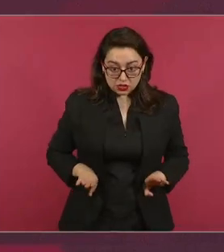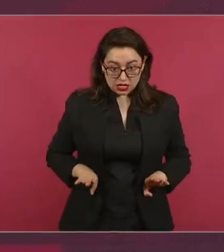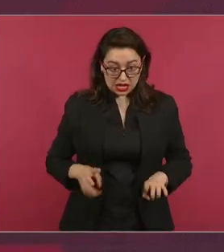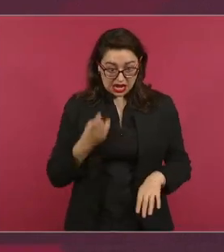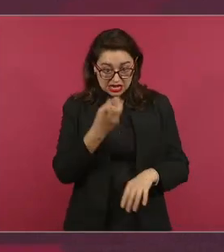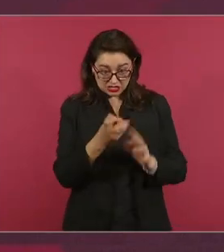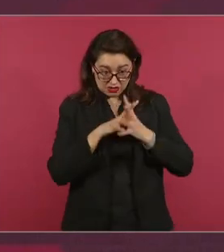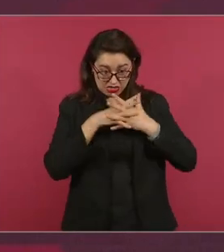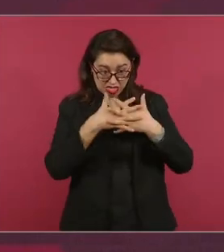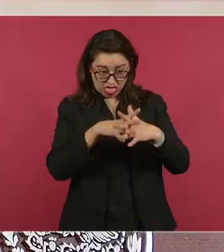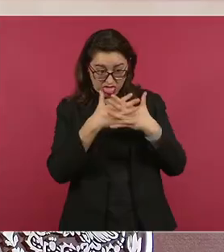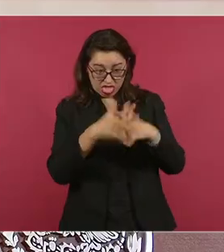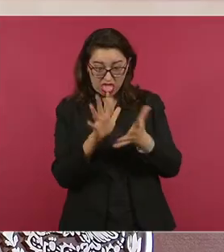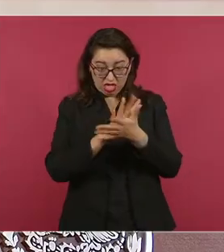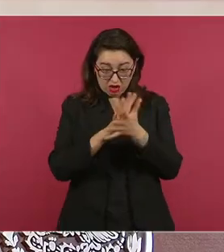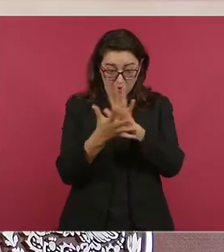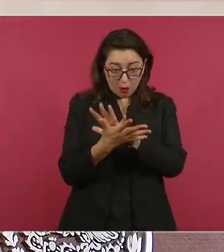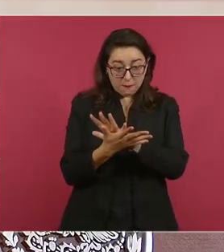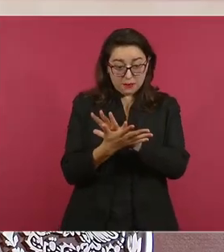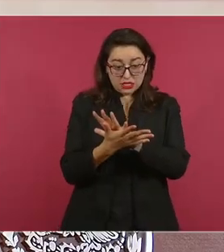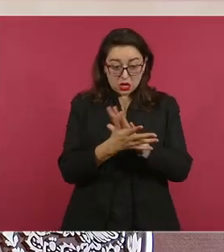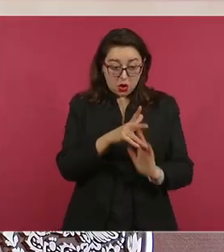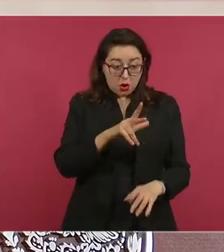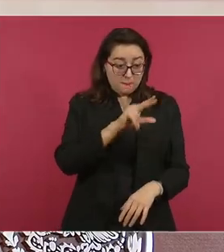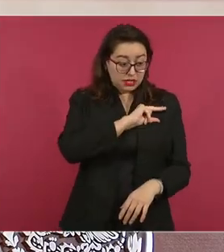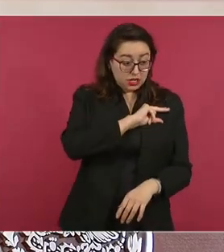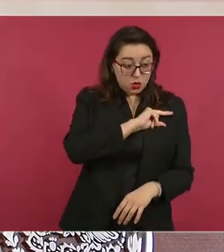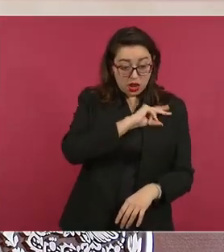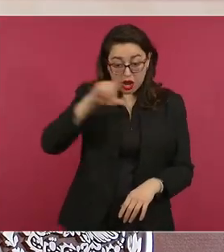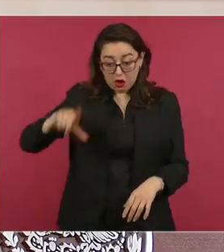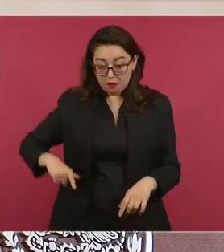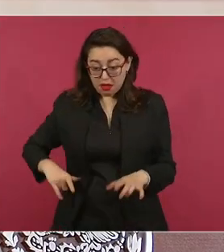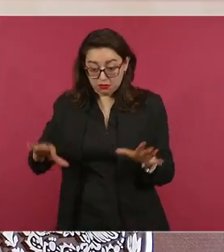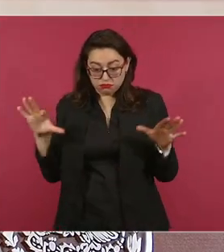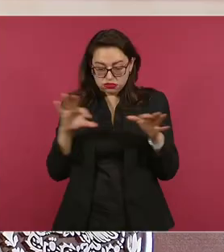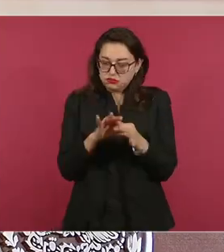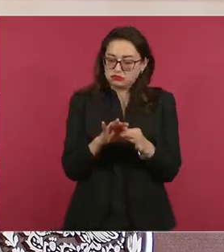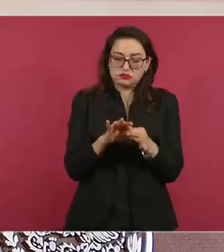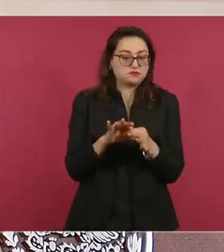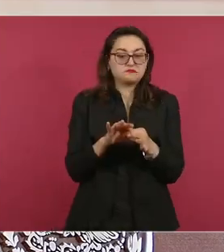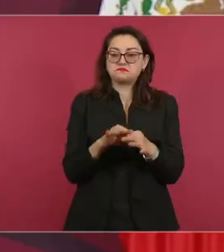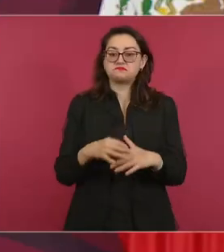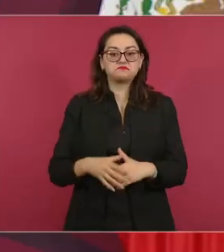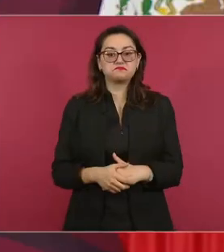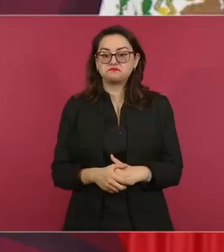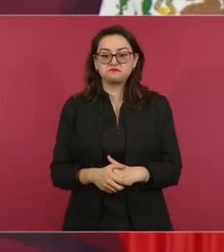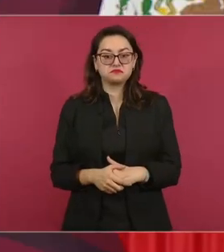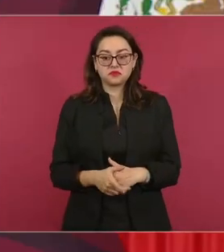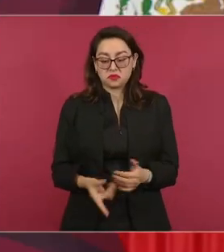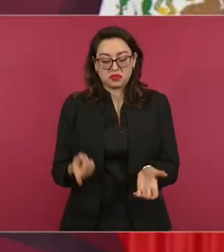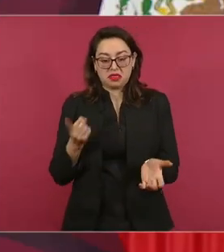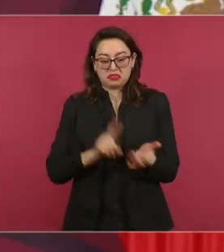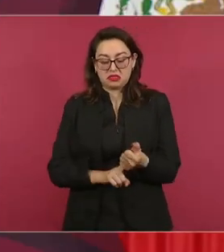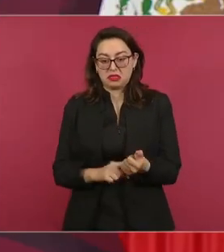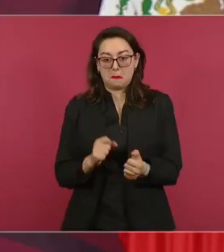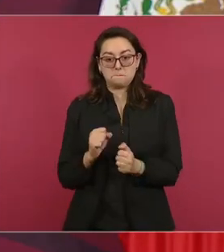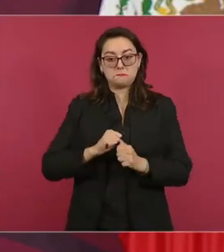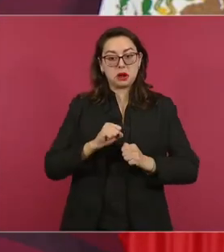mezcolanza, ese contubernio entre poder económico y poder político, ¿no?, para tener influencias,